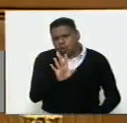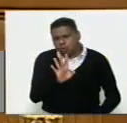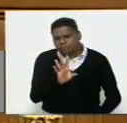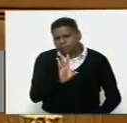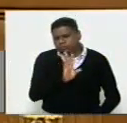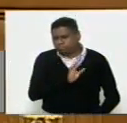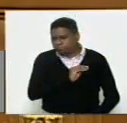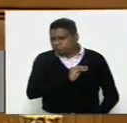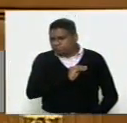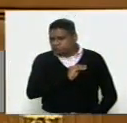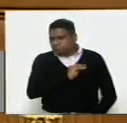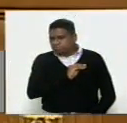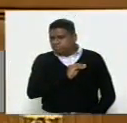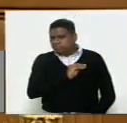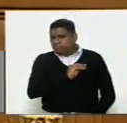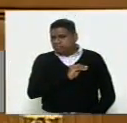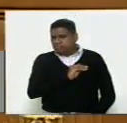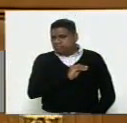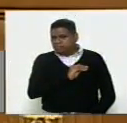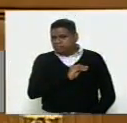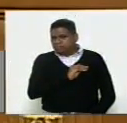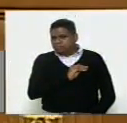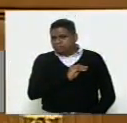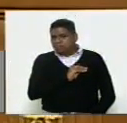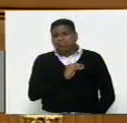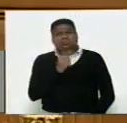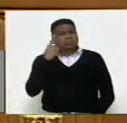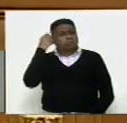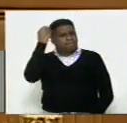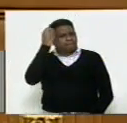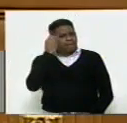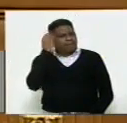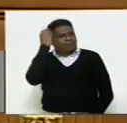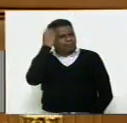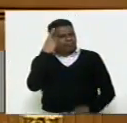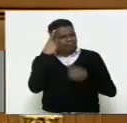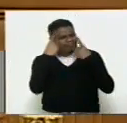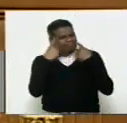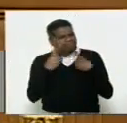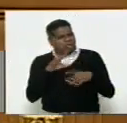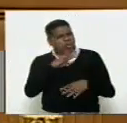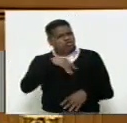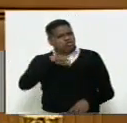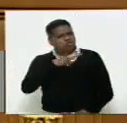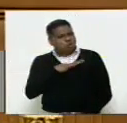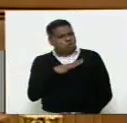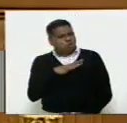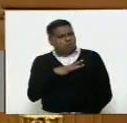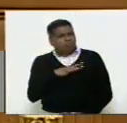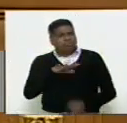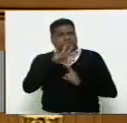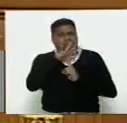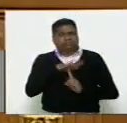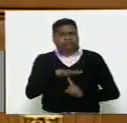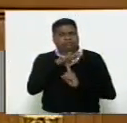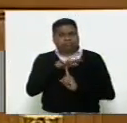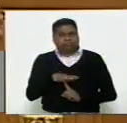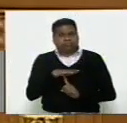llamo al estudio del origen, de dónde viene la opresión y